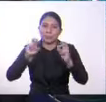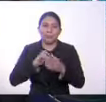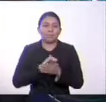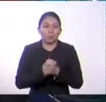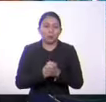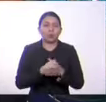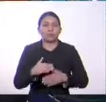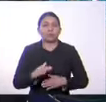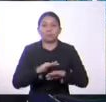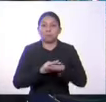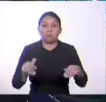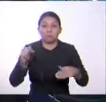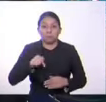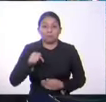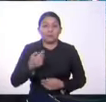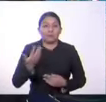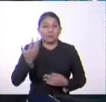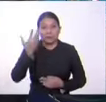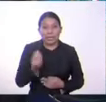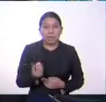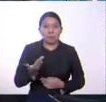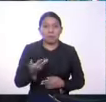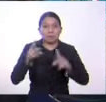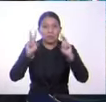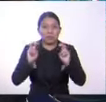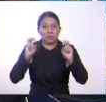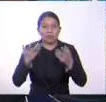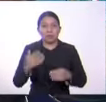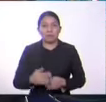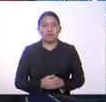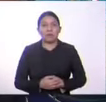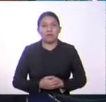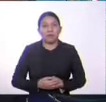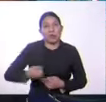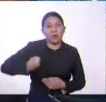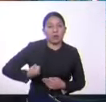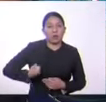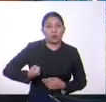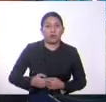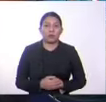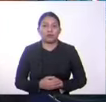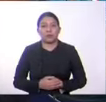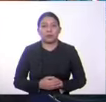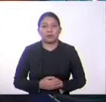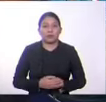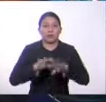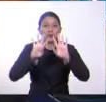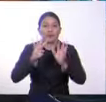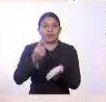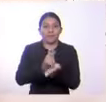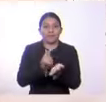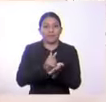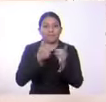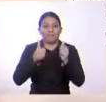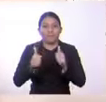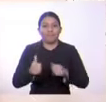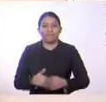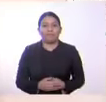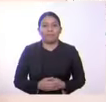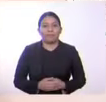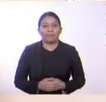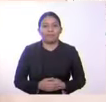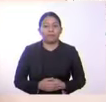supuesto, cerrando esta franja que está dedicada en esta ocasión a los alumnos de tercer ciclo. De noveno grado. Así que, bueno, todos tenemos